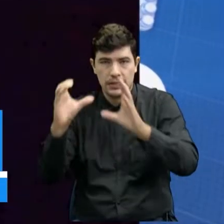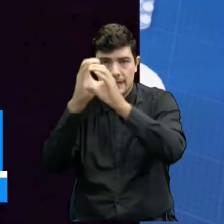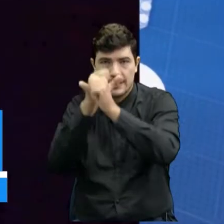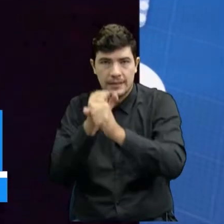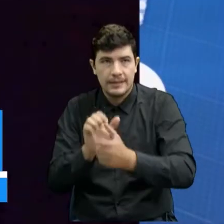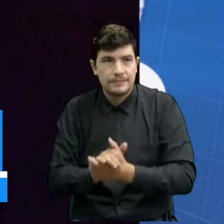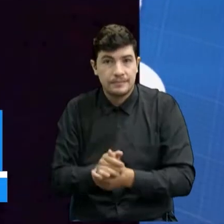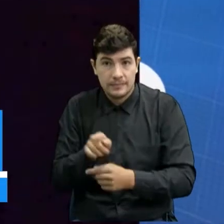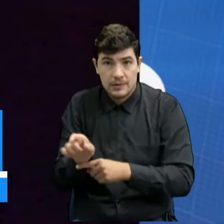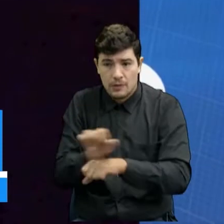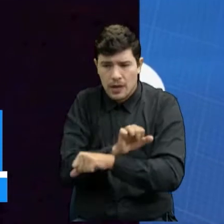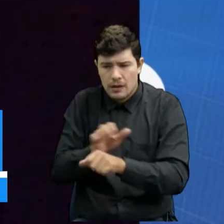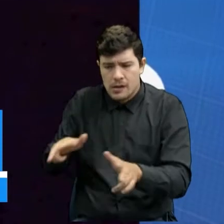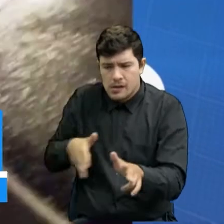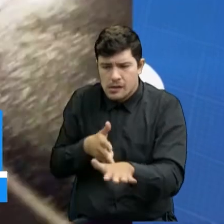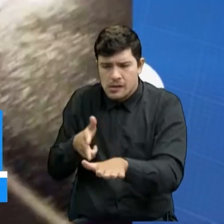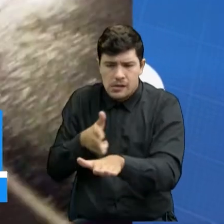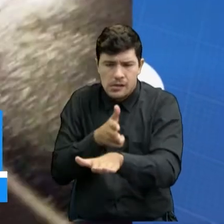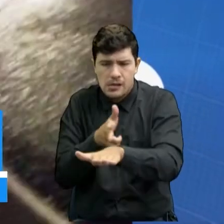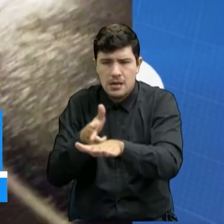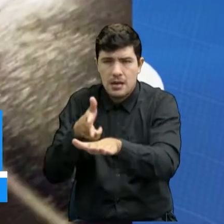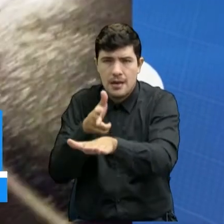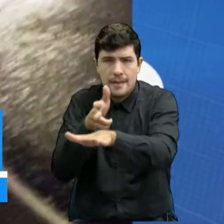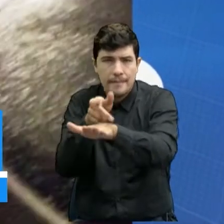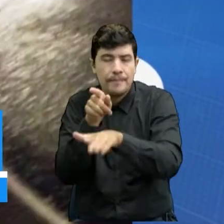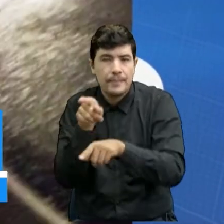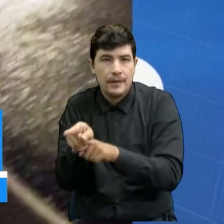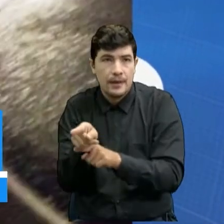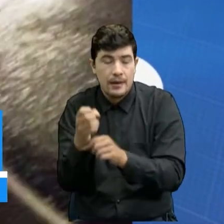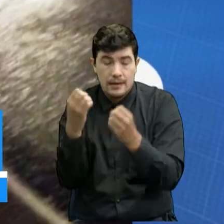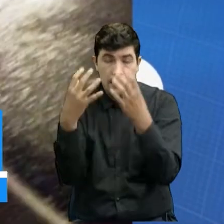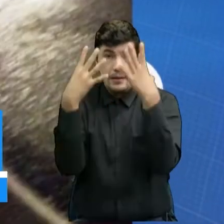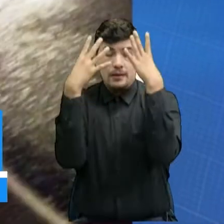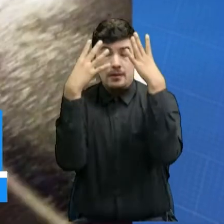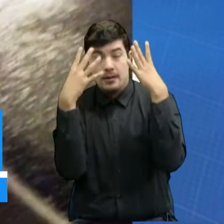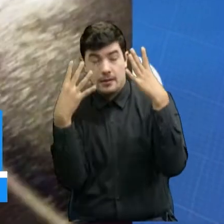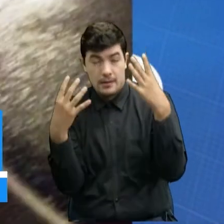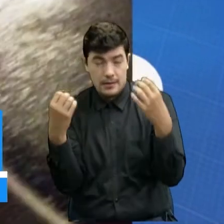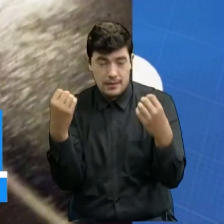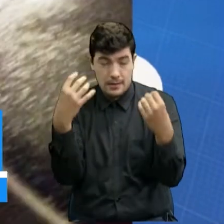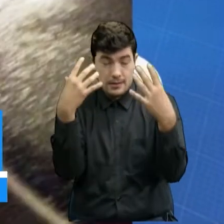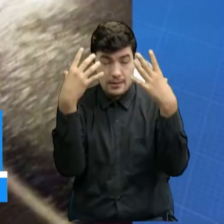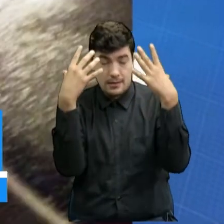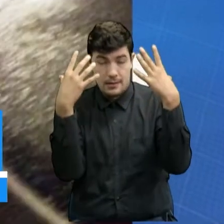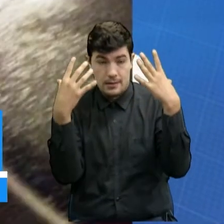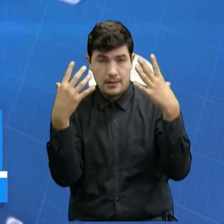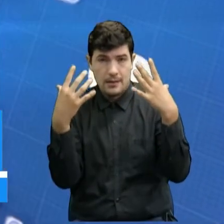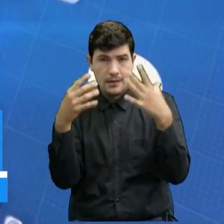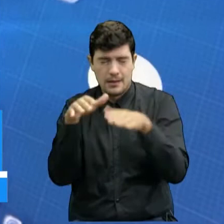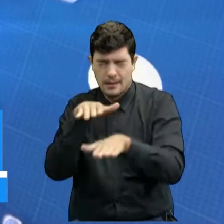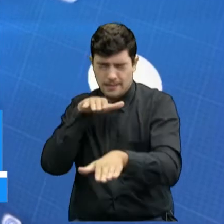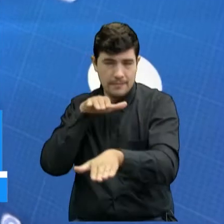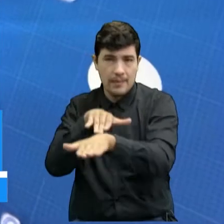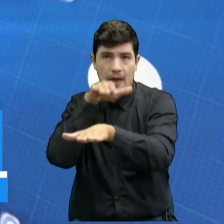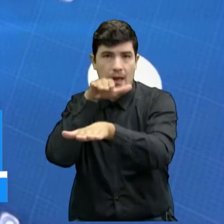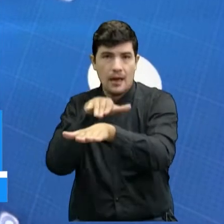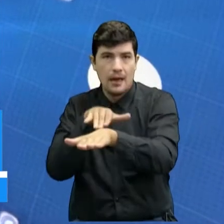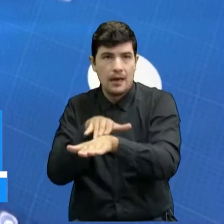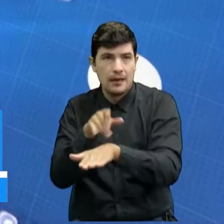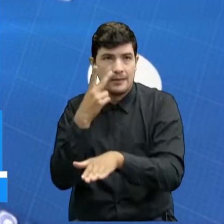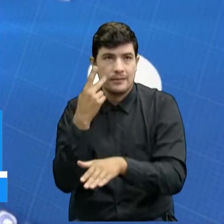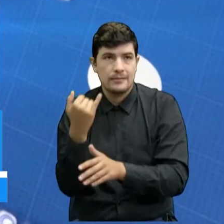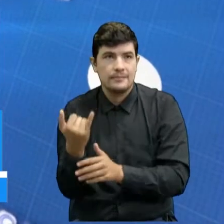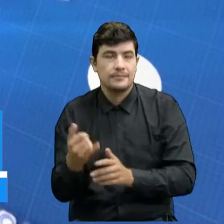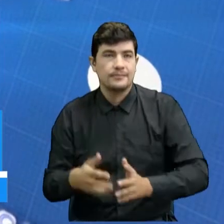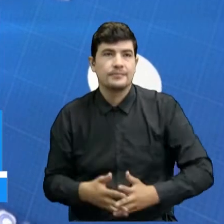viajaba hacia el sector de Bucaramanga se encandiló y se estrelló con el tráiler trasero, con la llanta trasera de una